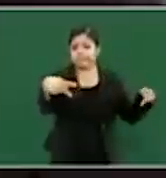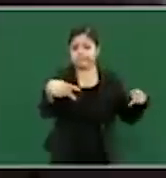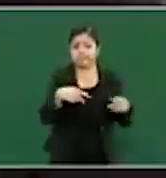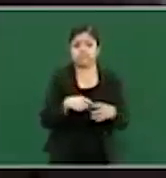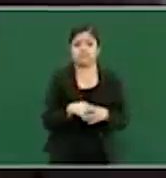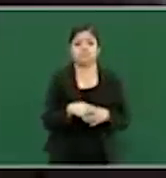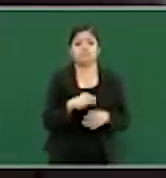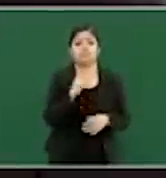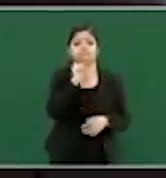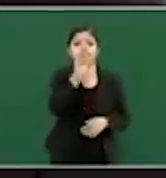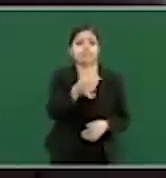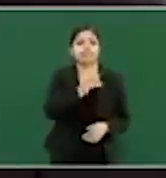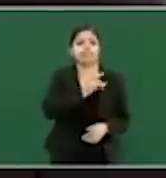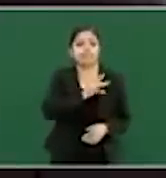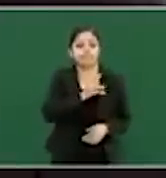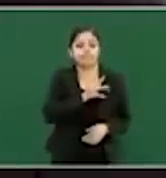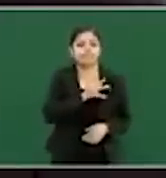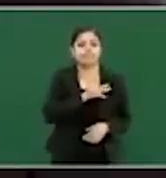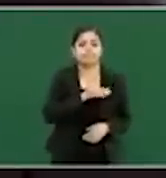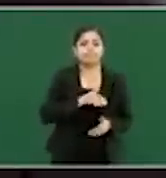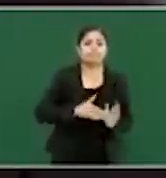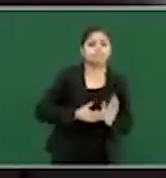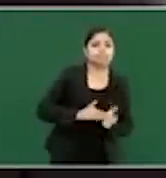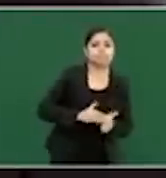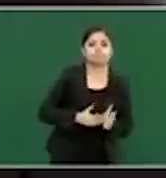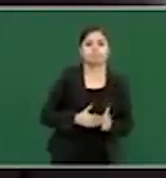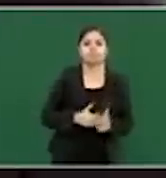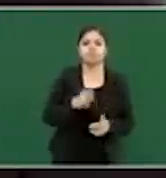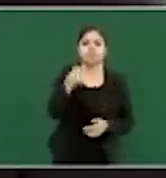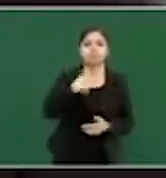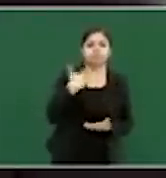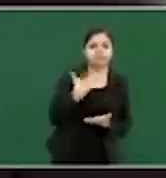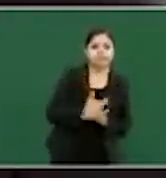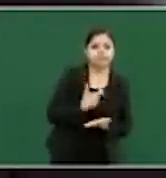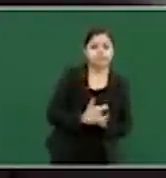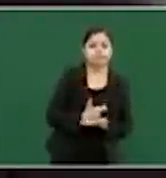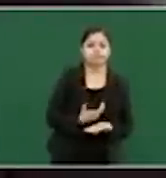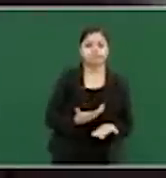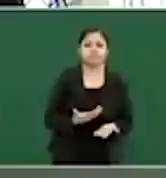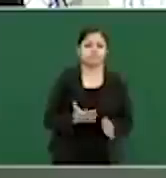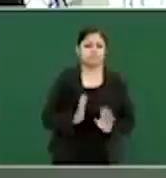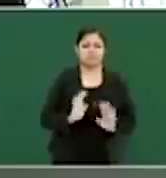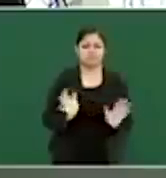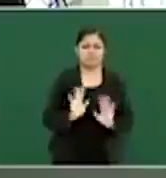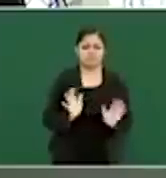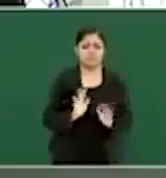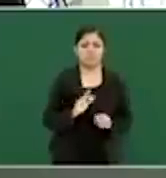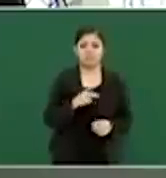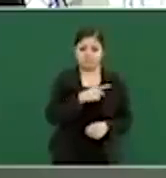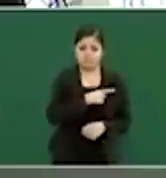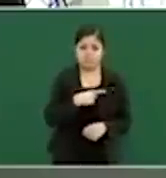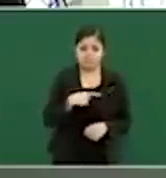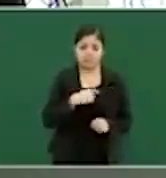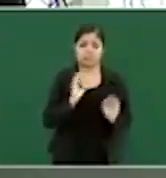sin miedos, sin amenazas, proteger a los